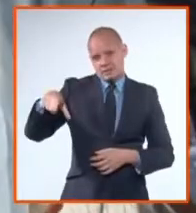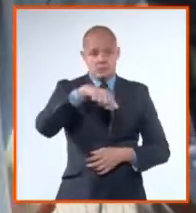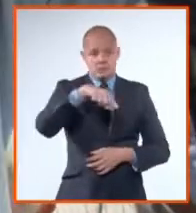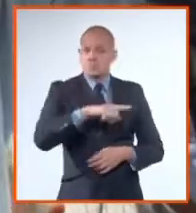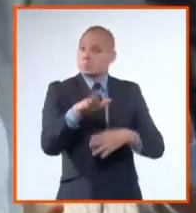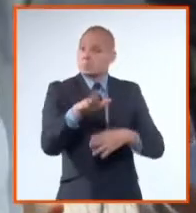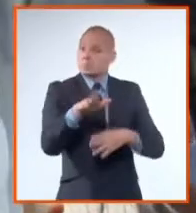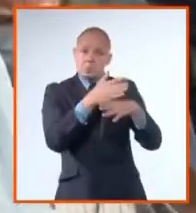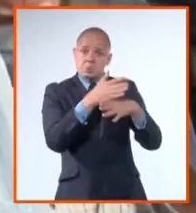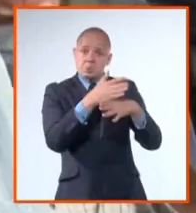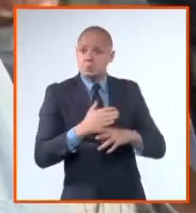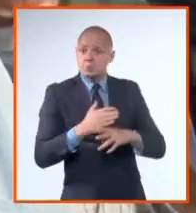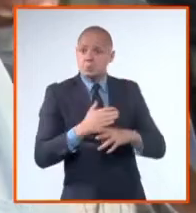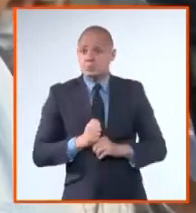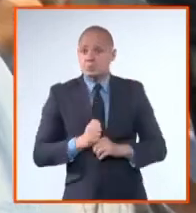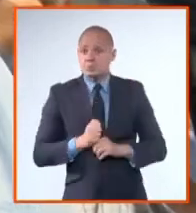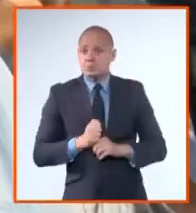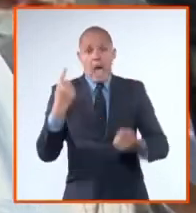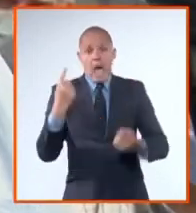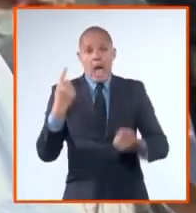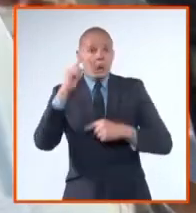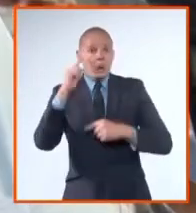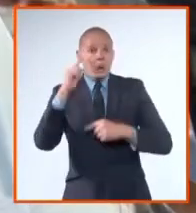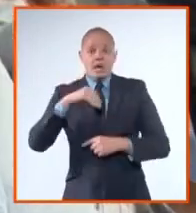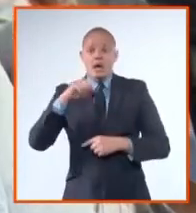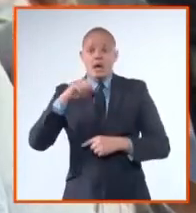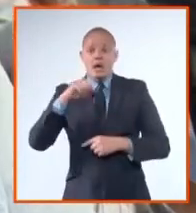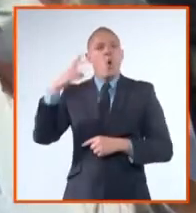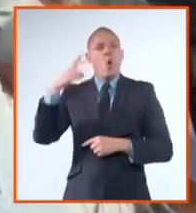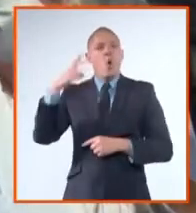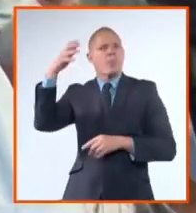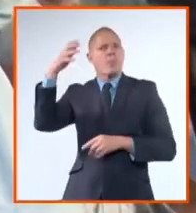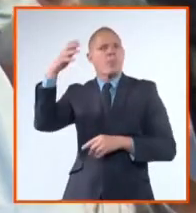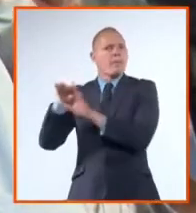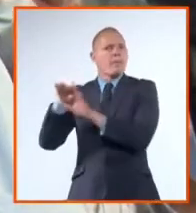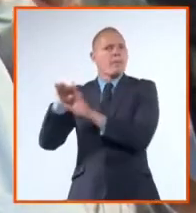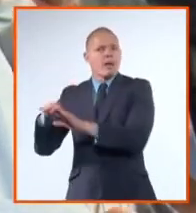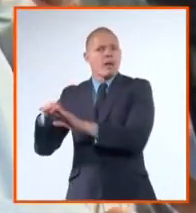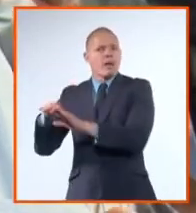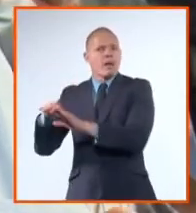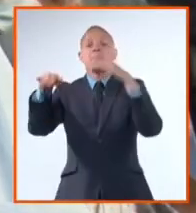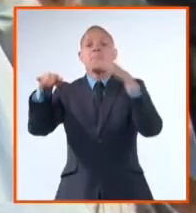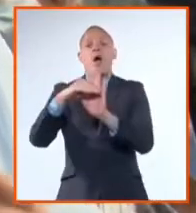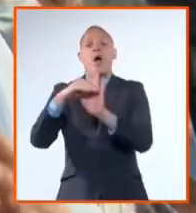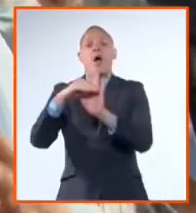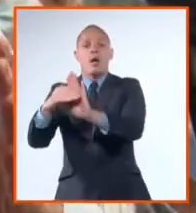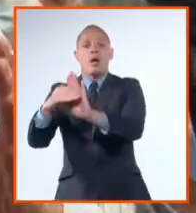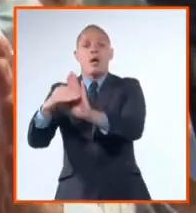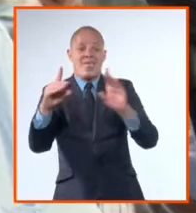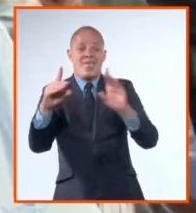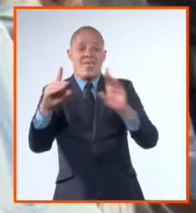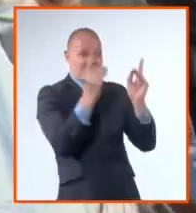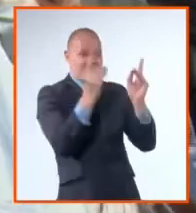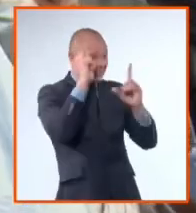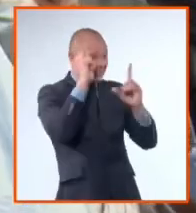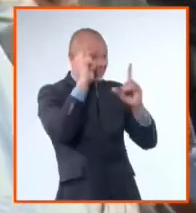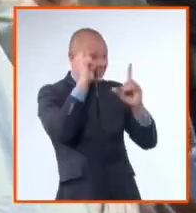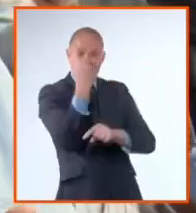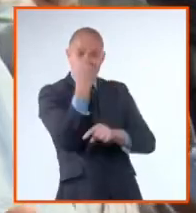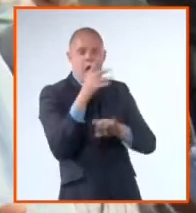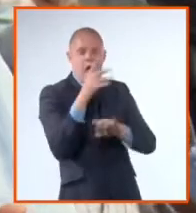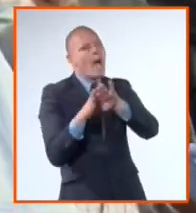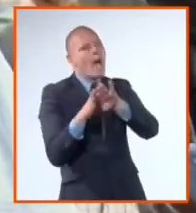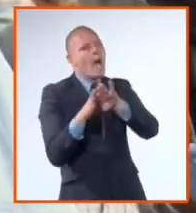más, digamos, horizontales y más altos del gobierno, no a un ministerio en particular. Yo pienso que eso es un asunto que en